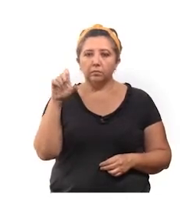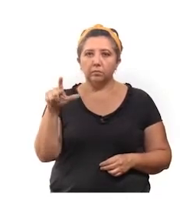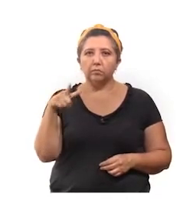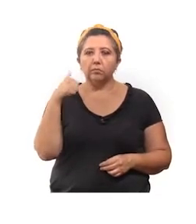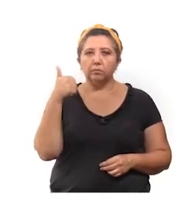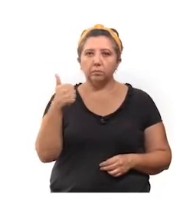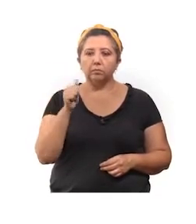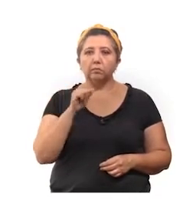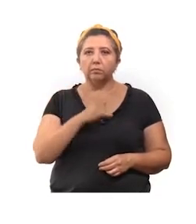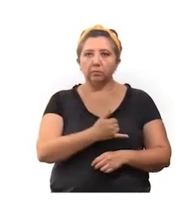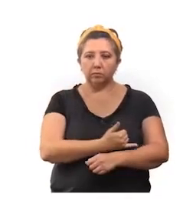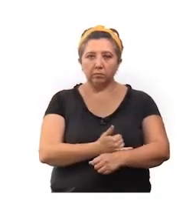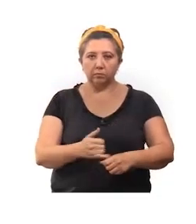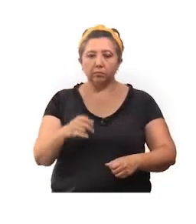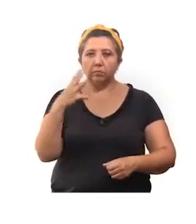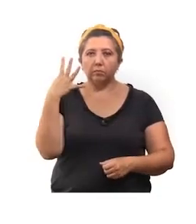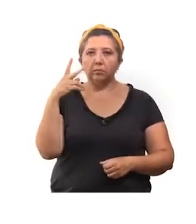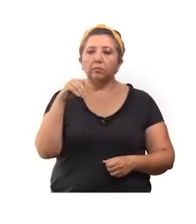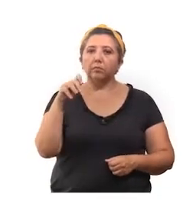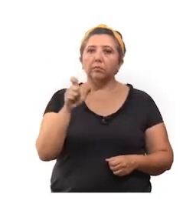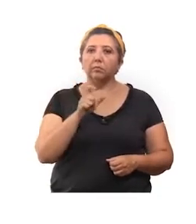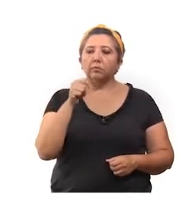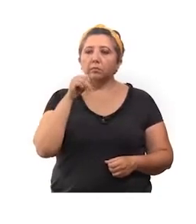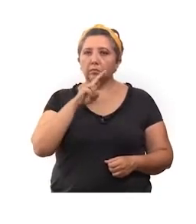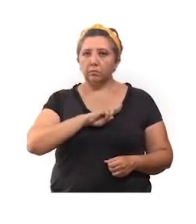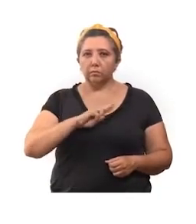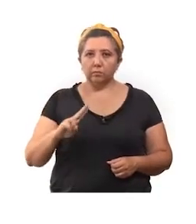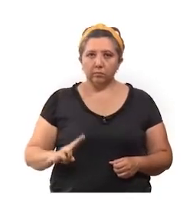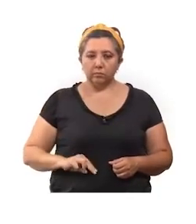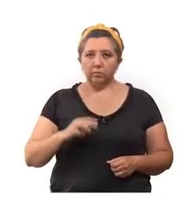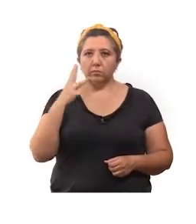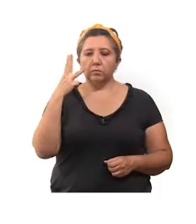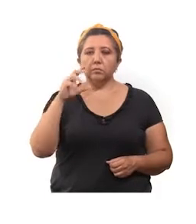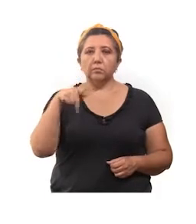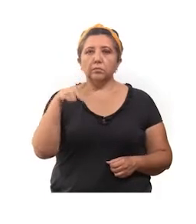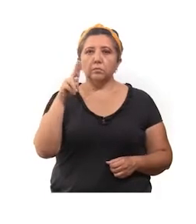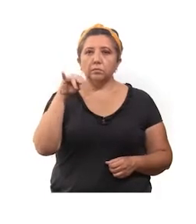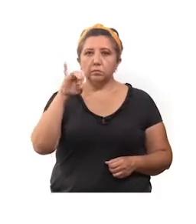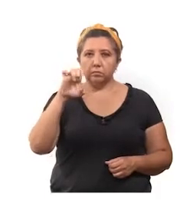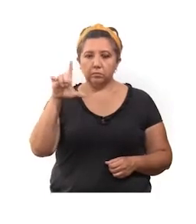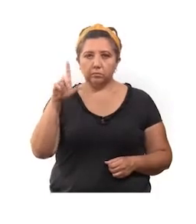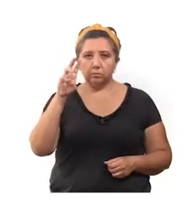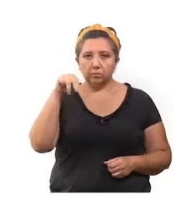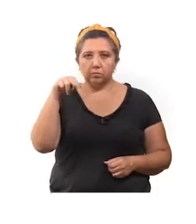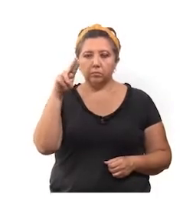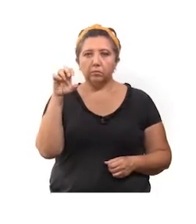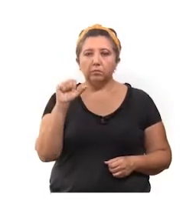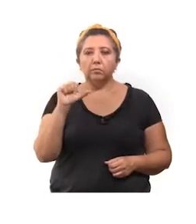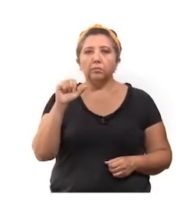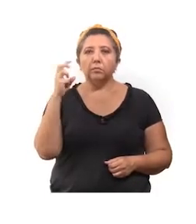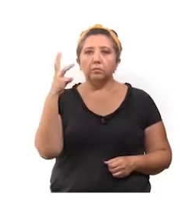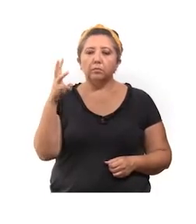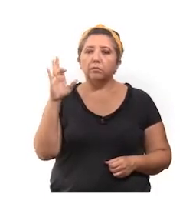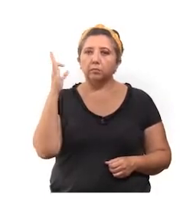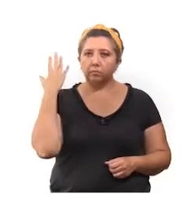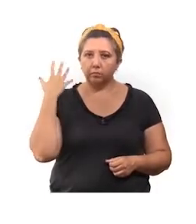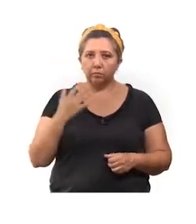en Izamal, 4 en Maxcanú, Tecom, Umam, 3 en Quinchil, Muna y Tinum y 3